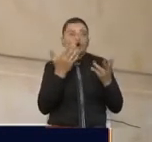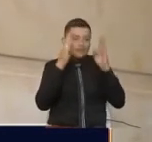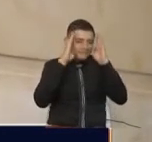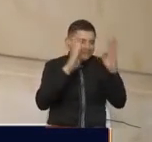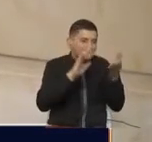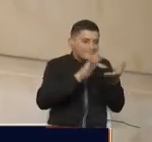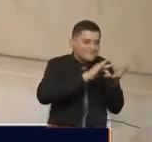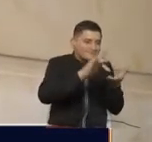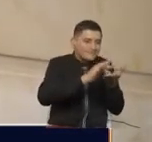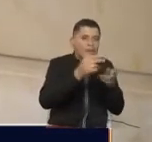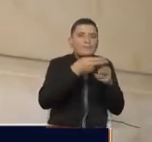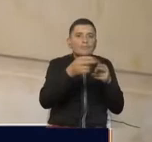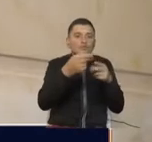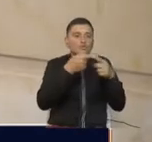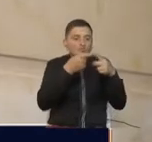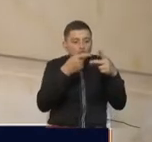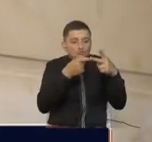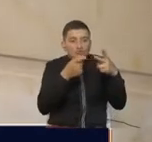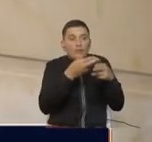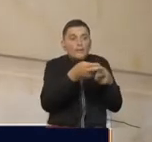la emergencia de las próximas semanas.